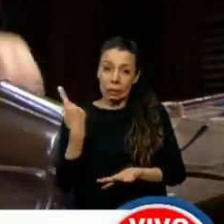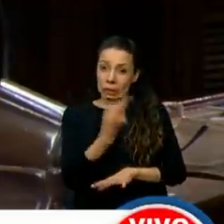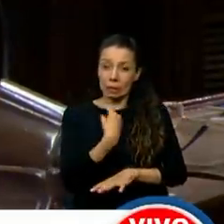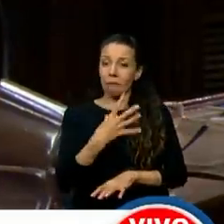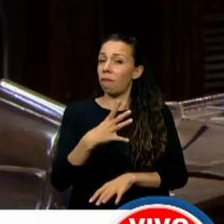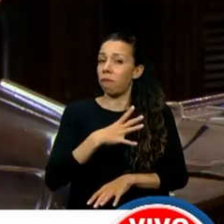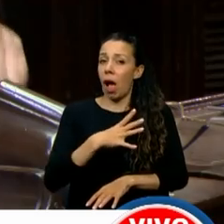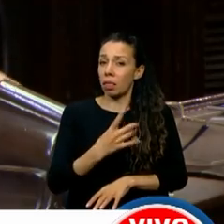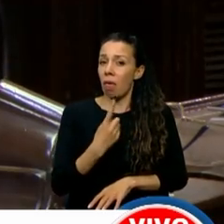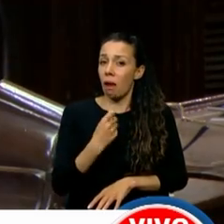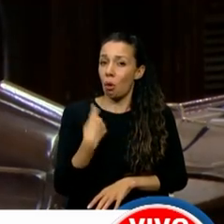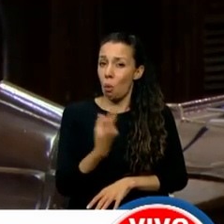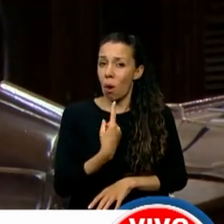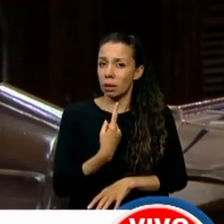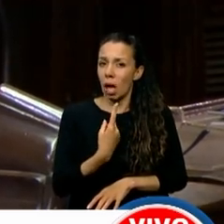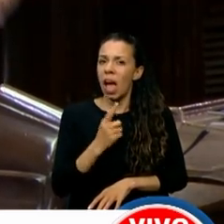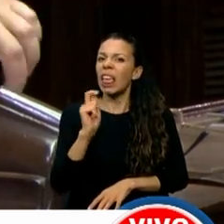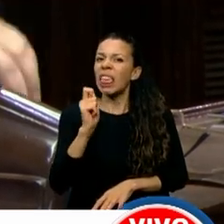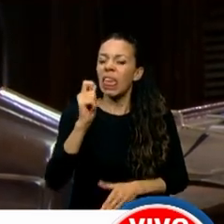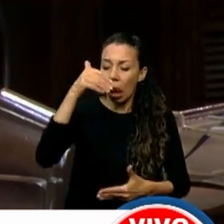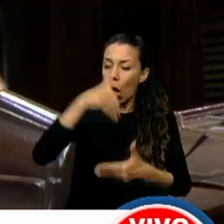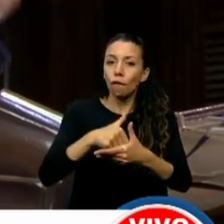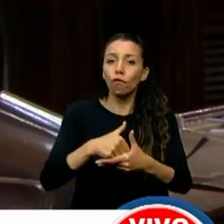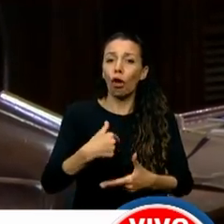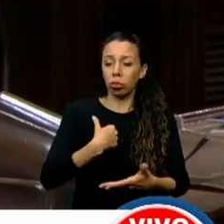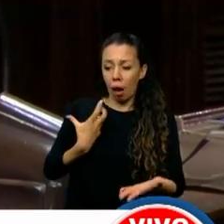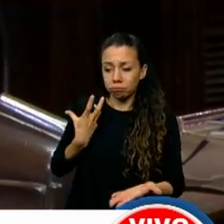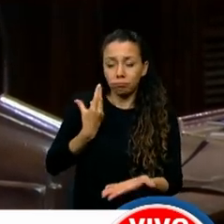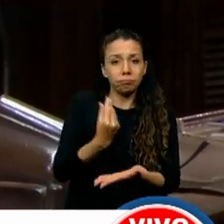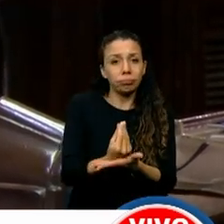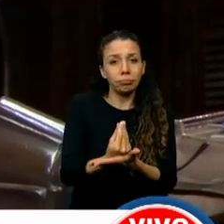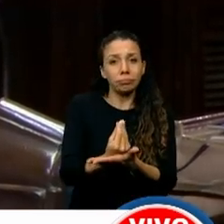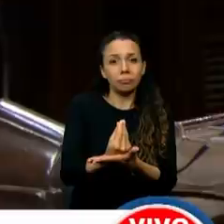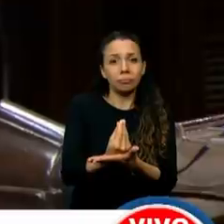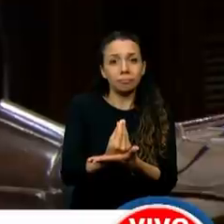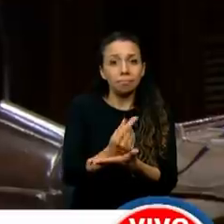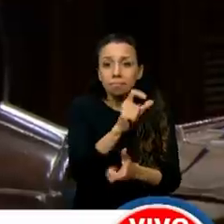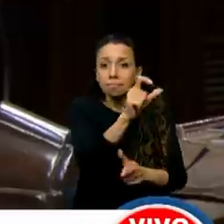que los que nos votaron nos llevaron a este lugar para representarlos